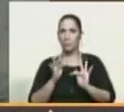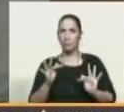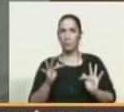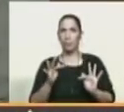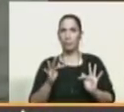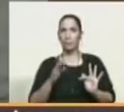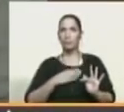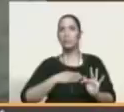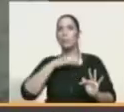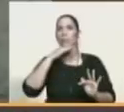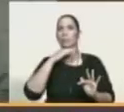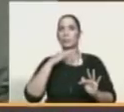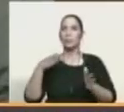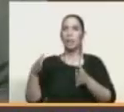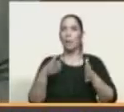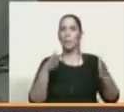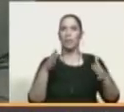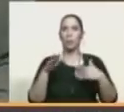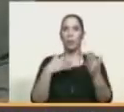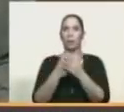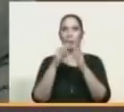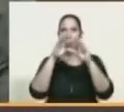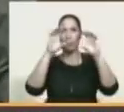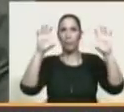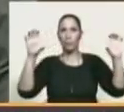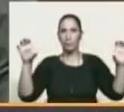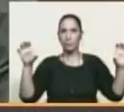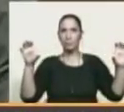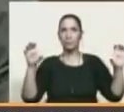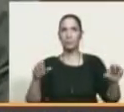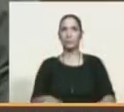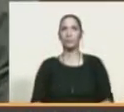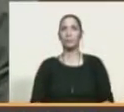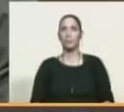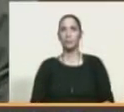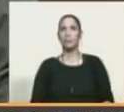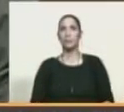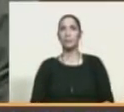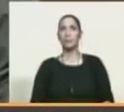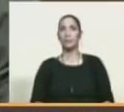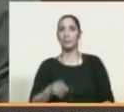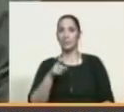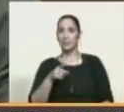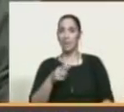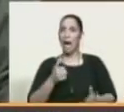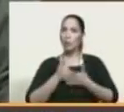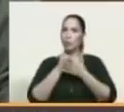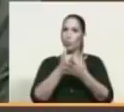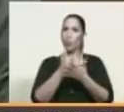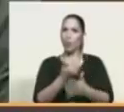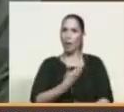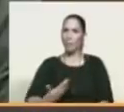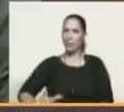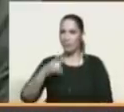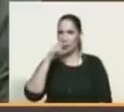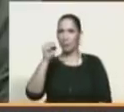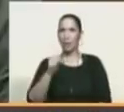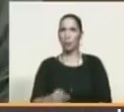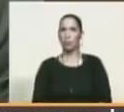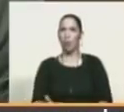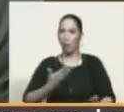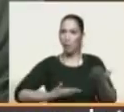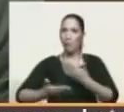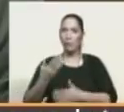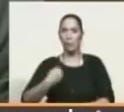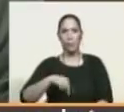el camino al cielo. Bueno, que esta Asamblea Nacional Constituyente ayude al compañero presidente Nicolás Maduro, y que efectivamente